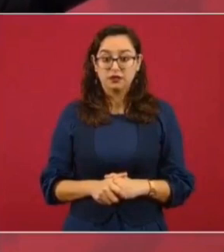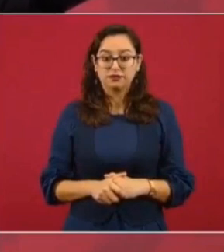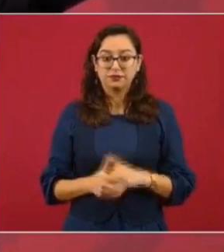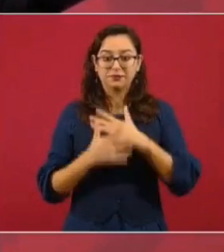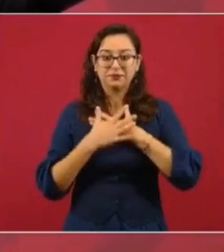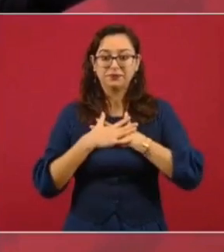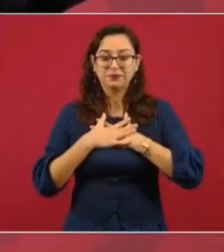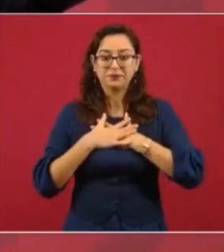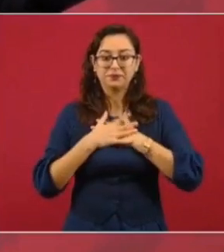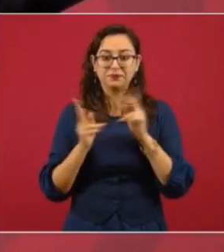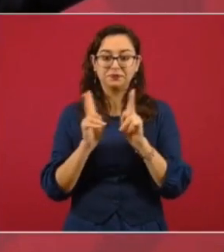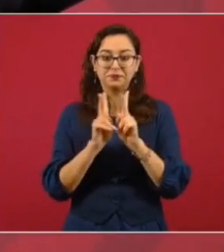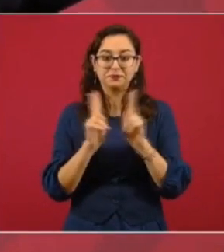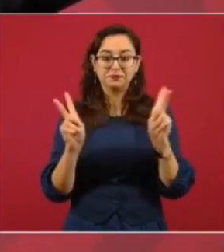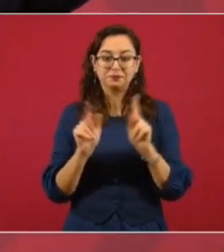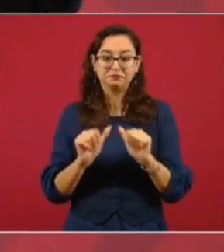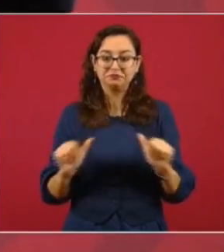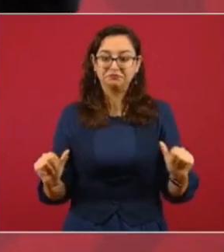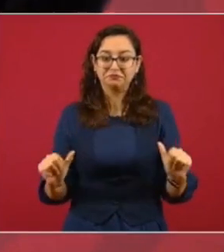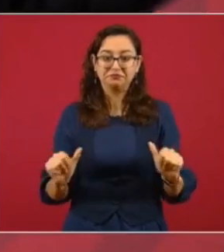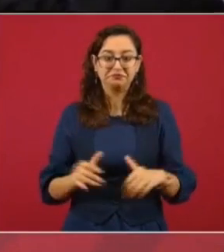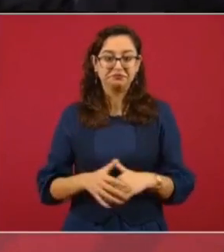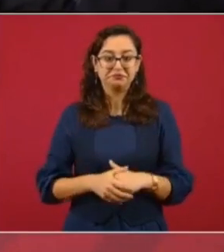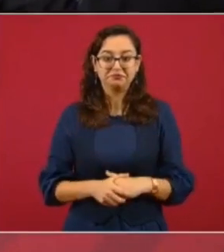Amor y paz.